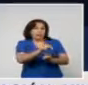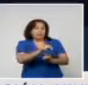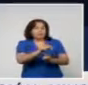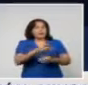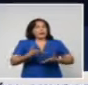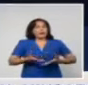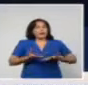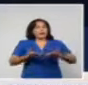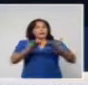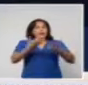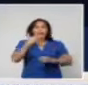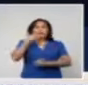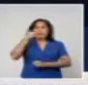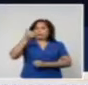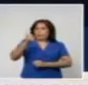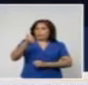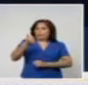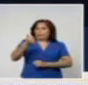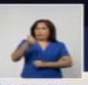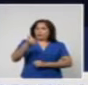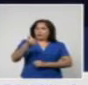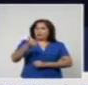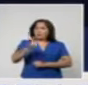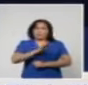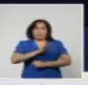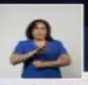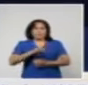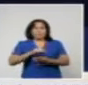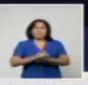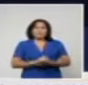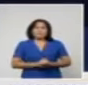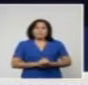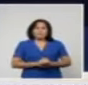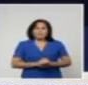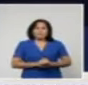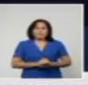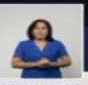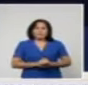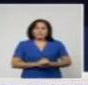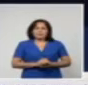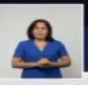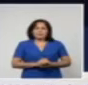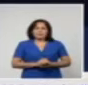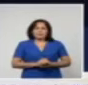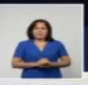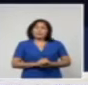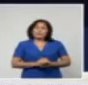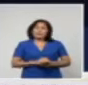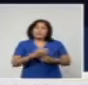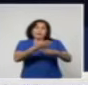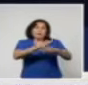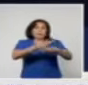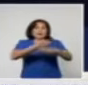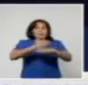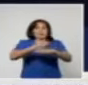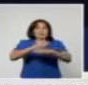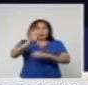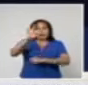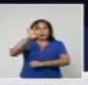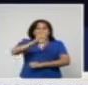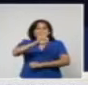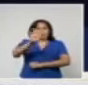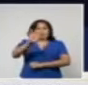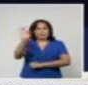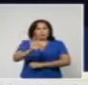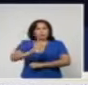recuperados ya de alta clínica o de alta clínica y epidemiológica, que representan el